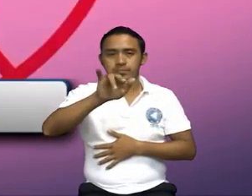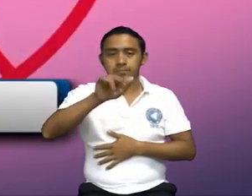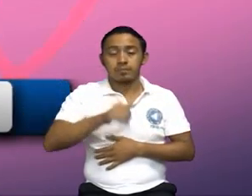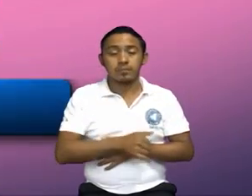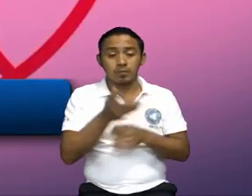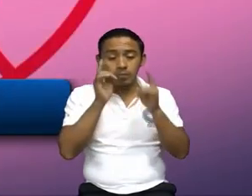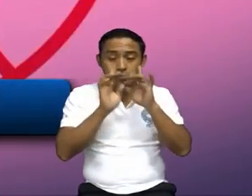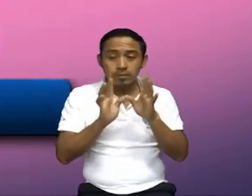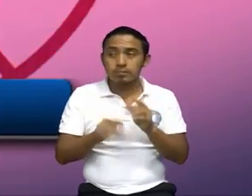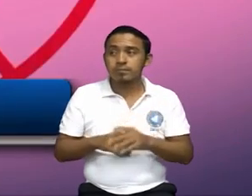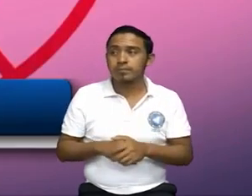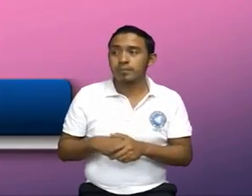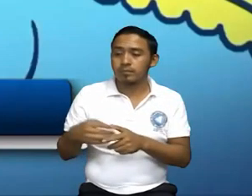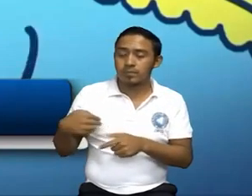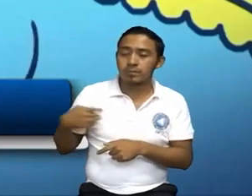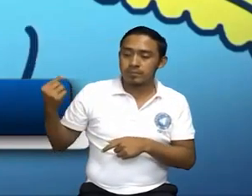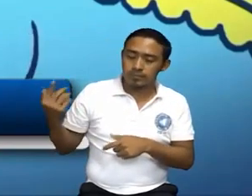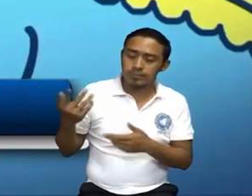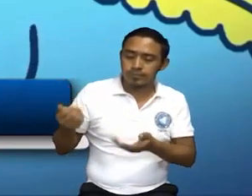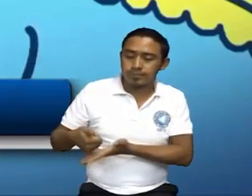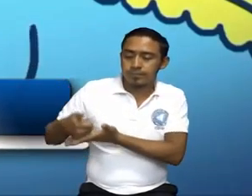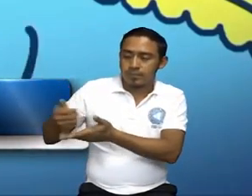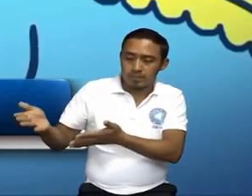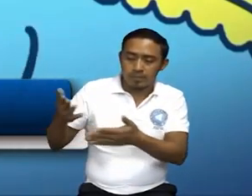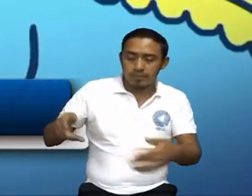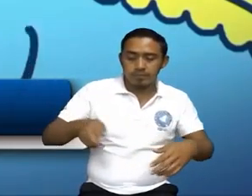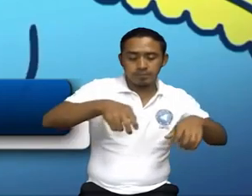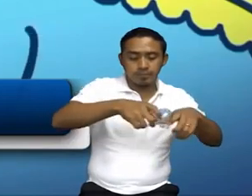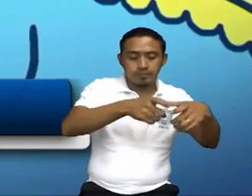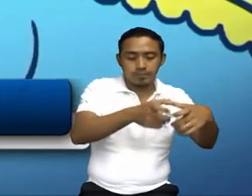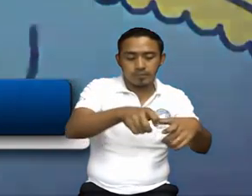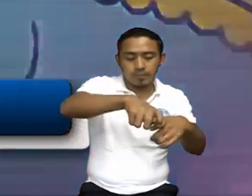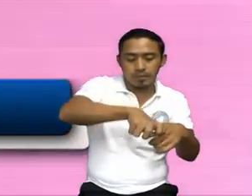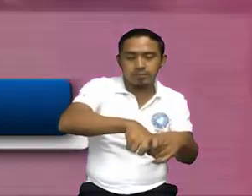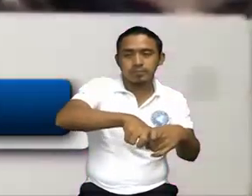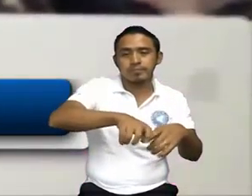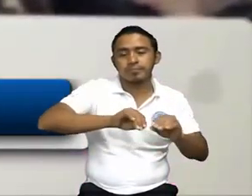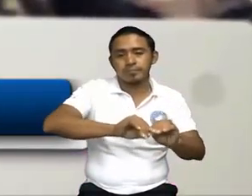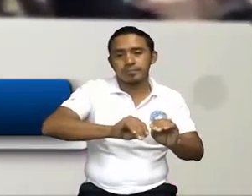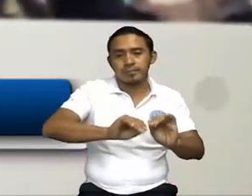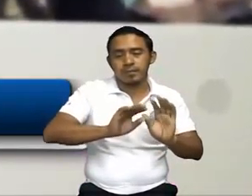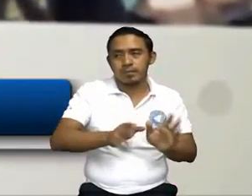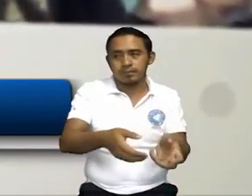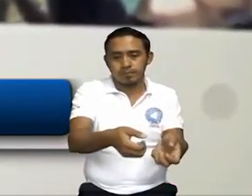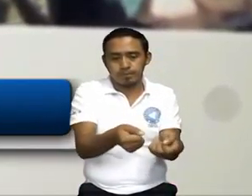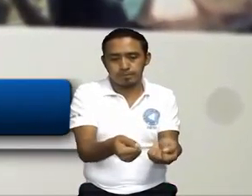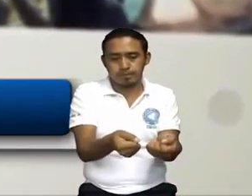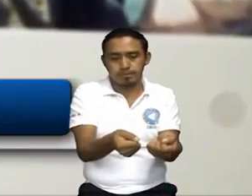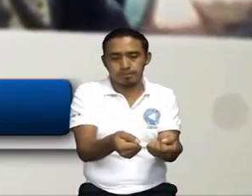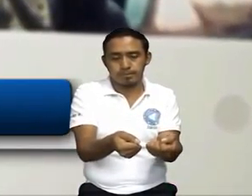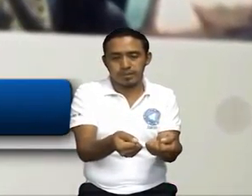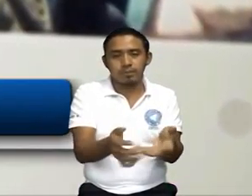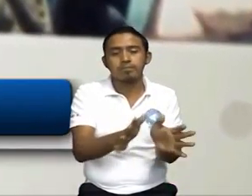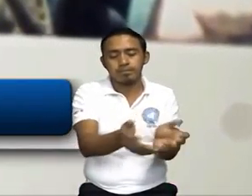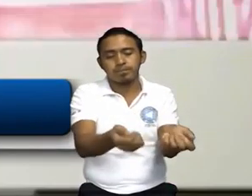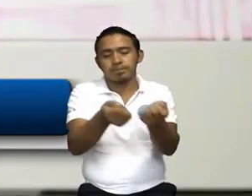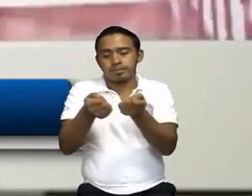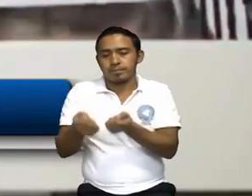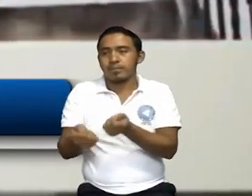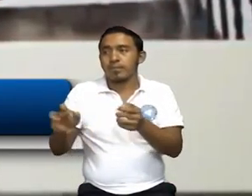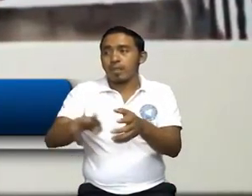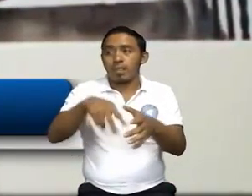cuando ellos vayan. Si les vamos a enseñar a que usen la letrina, ¿verdad? Hay que llevarlos, tenerlos ahí al tanto para que no sufran ese